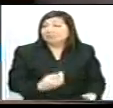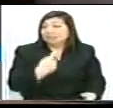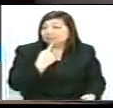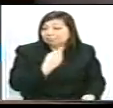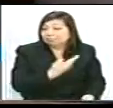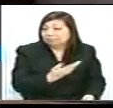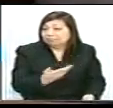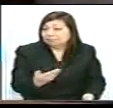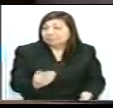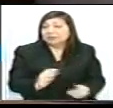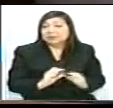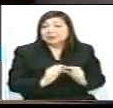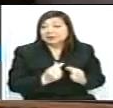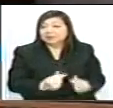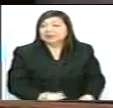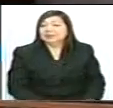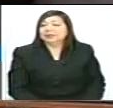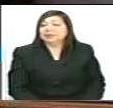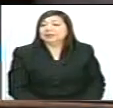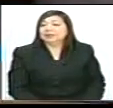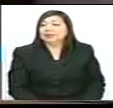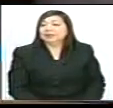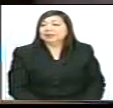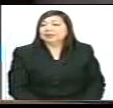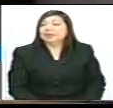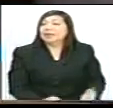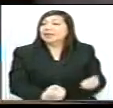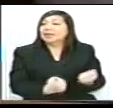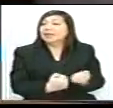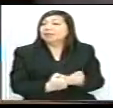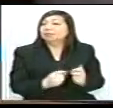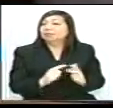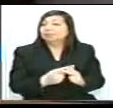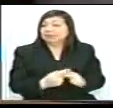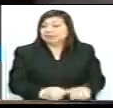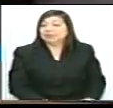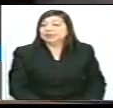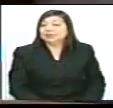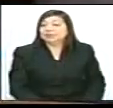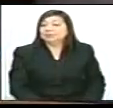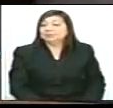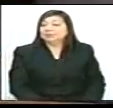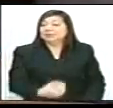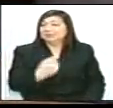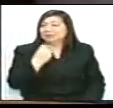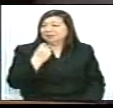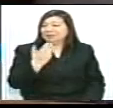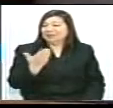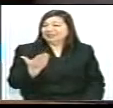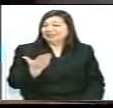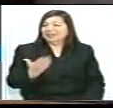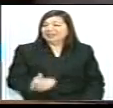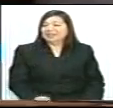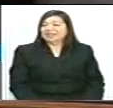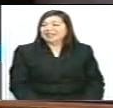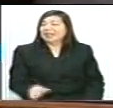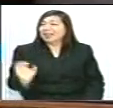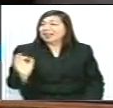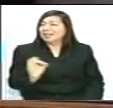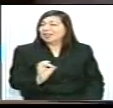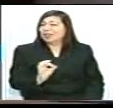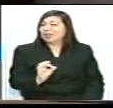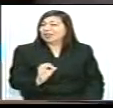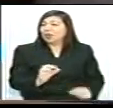su gobierno, por supuesto, respalda la iniciativa legislativa. Ya me estaba llamando la atención que ninguno de